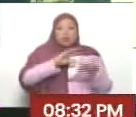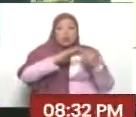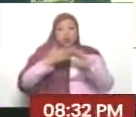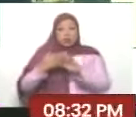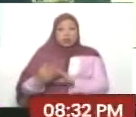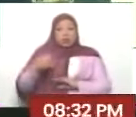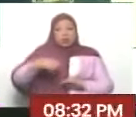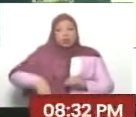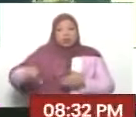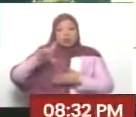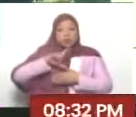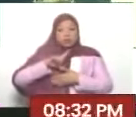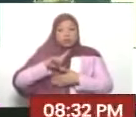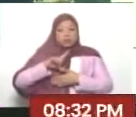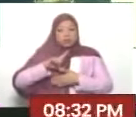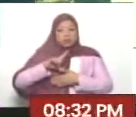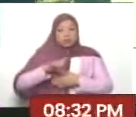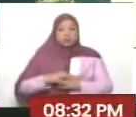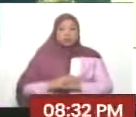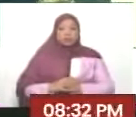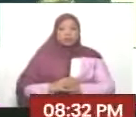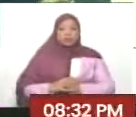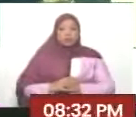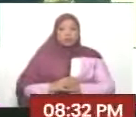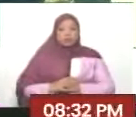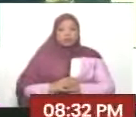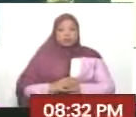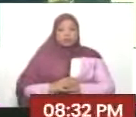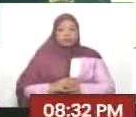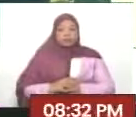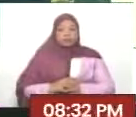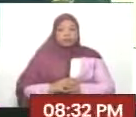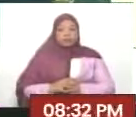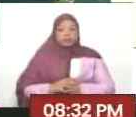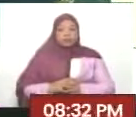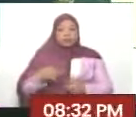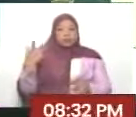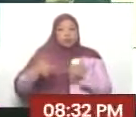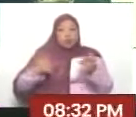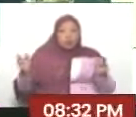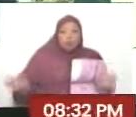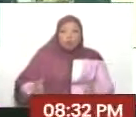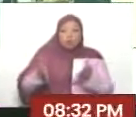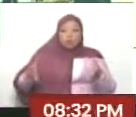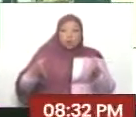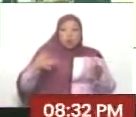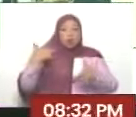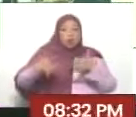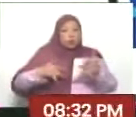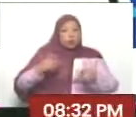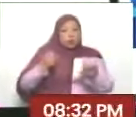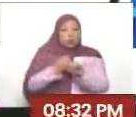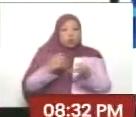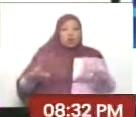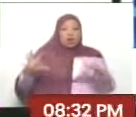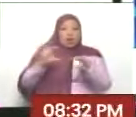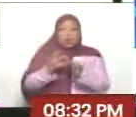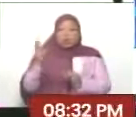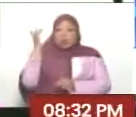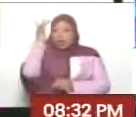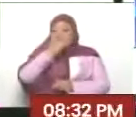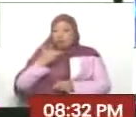Comunidad de Estados Latinoamericanos, para que ella promueva un conjunto de iniciativas con la Unión